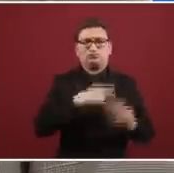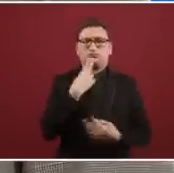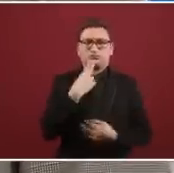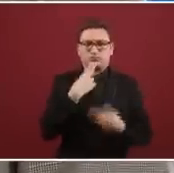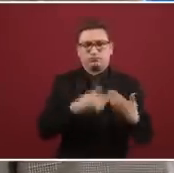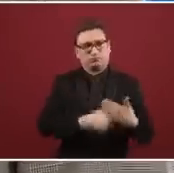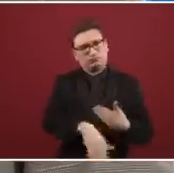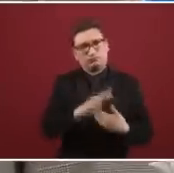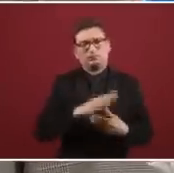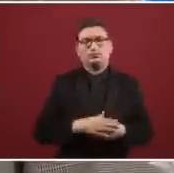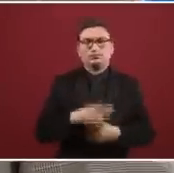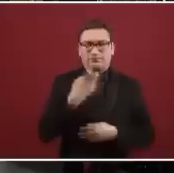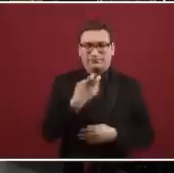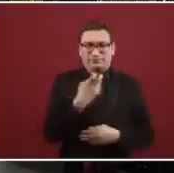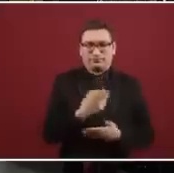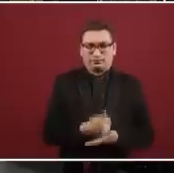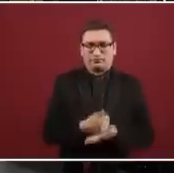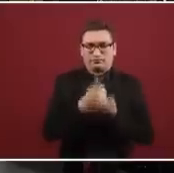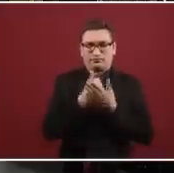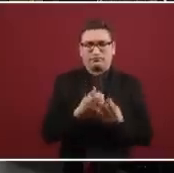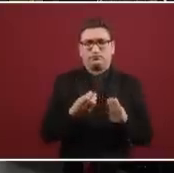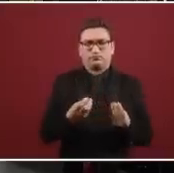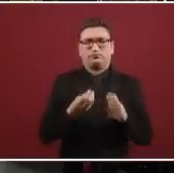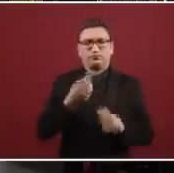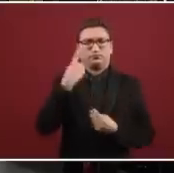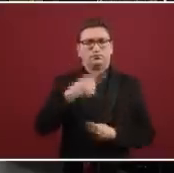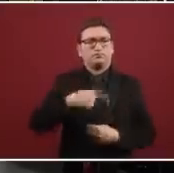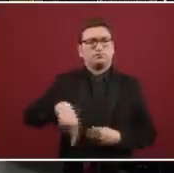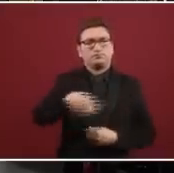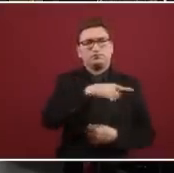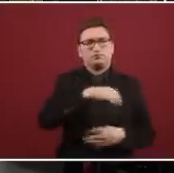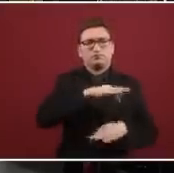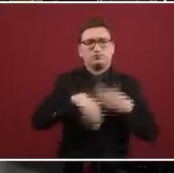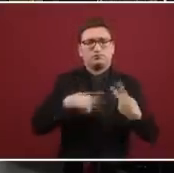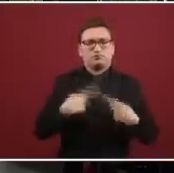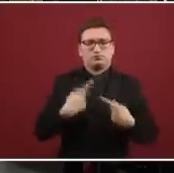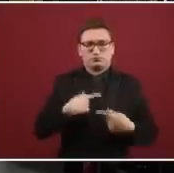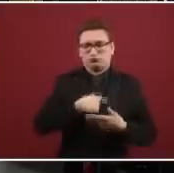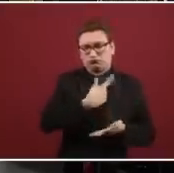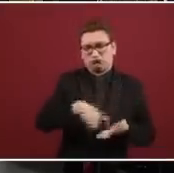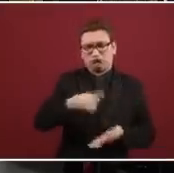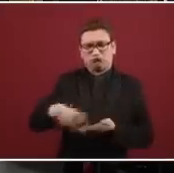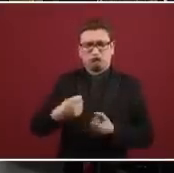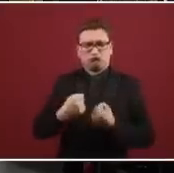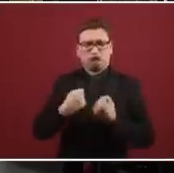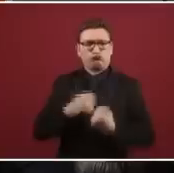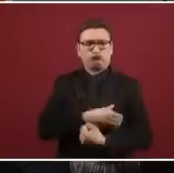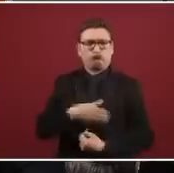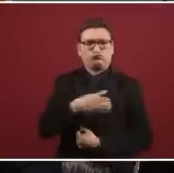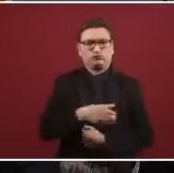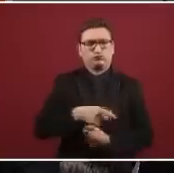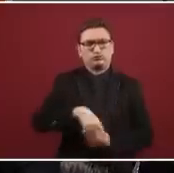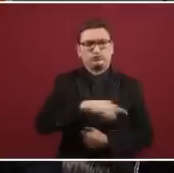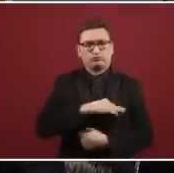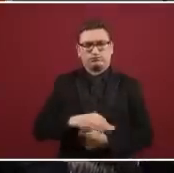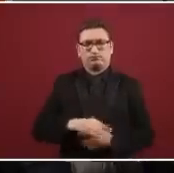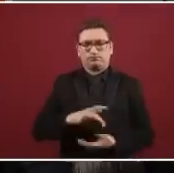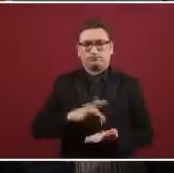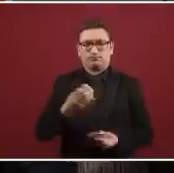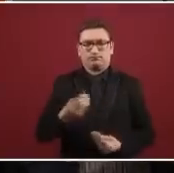sea realmente un instrumento de empoderamiento para los consumidores en nuestro país. Muchas